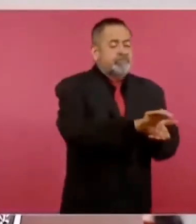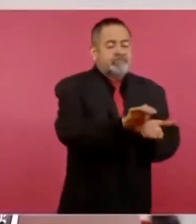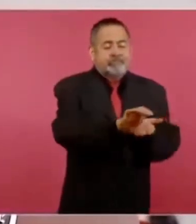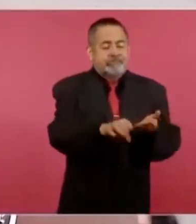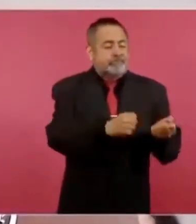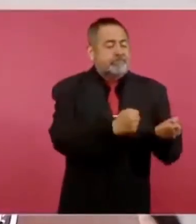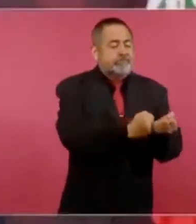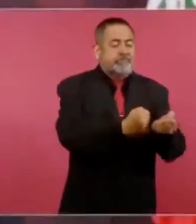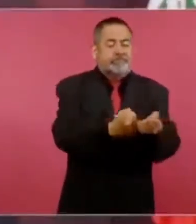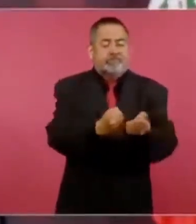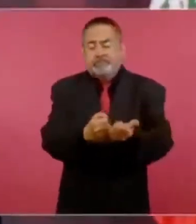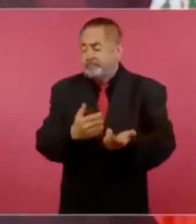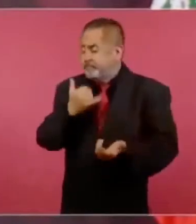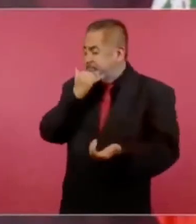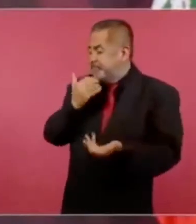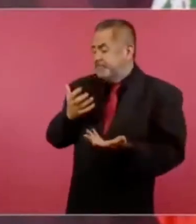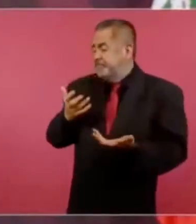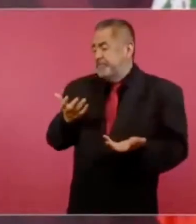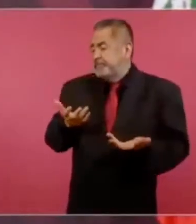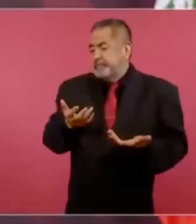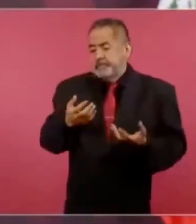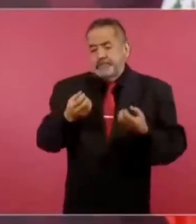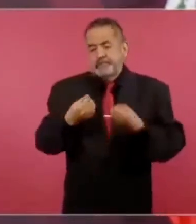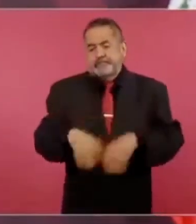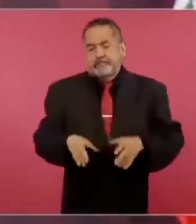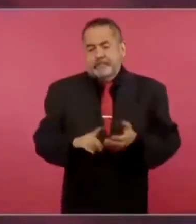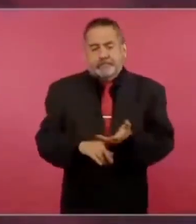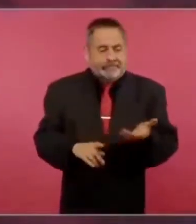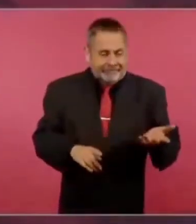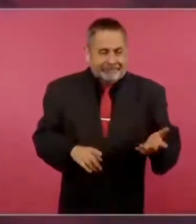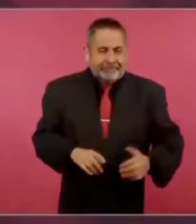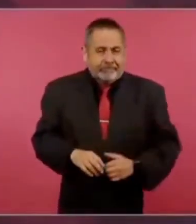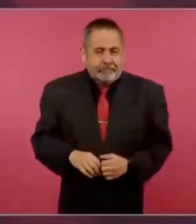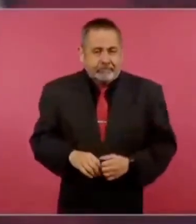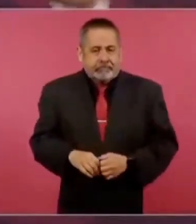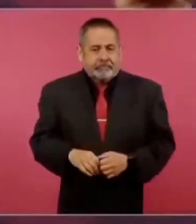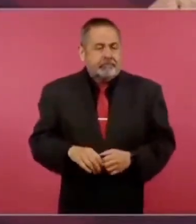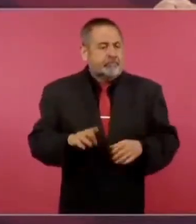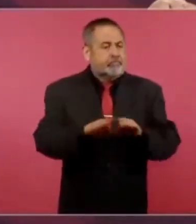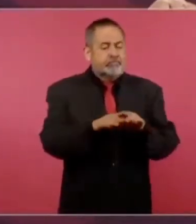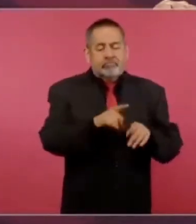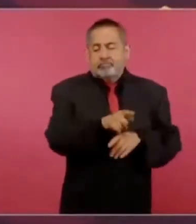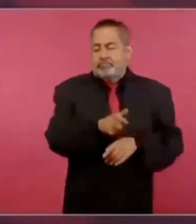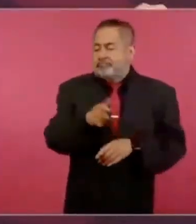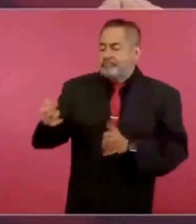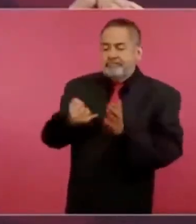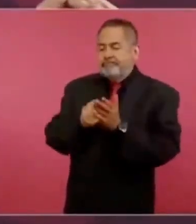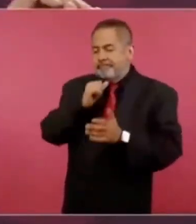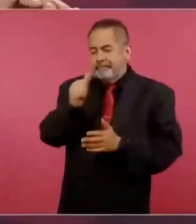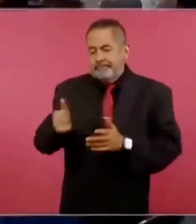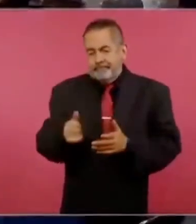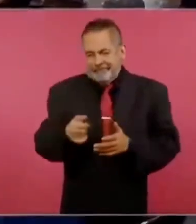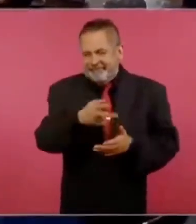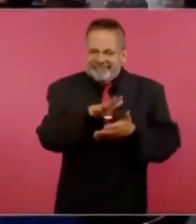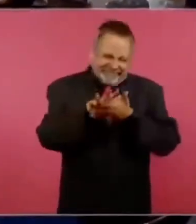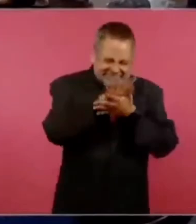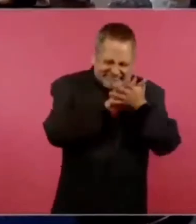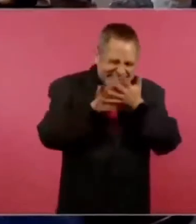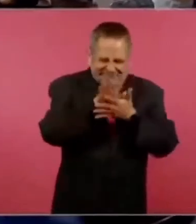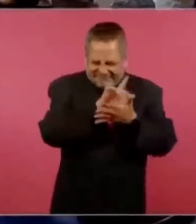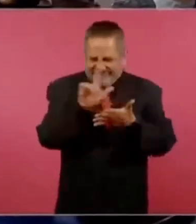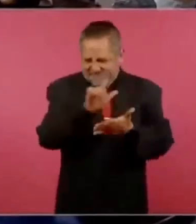o al contabilizarse ganancias y pérdidas, termina en cero y ya no